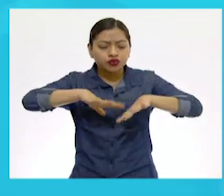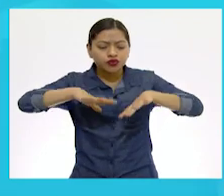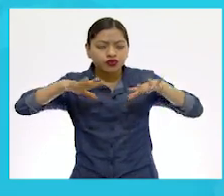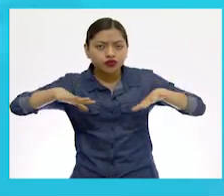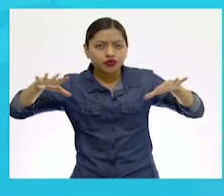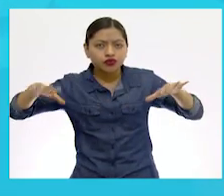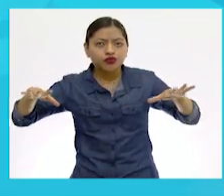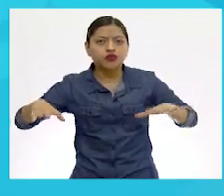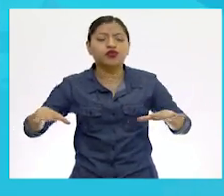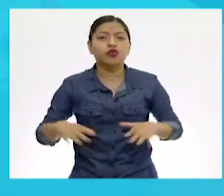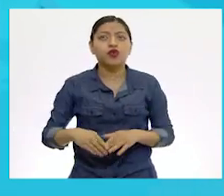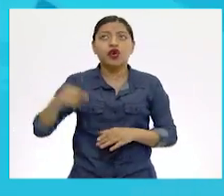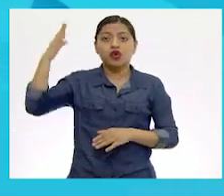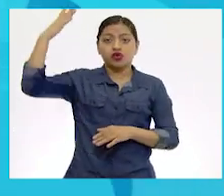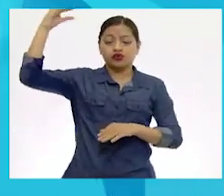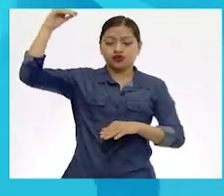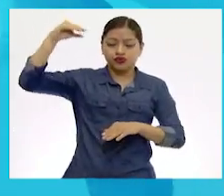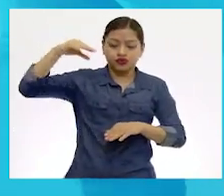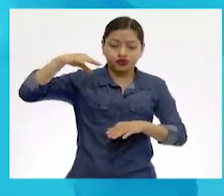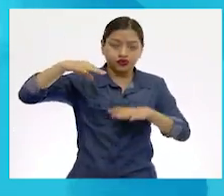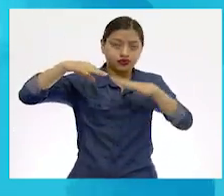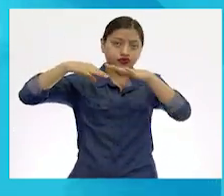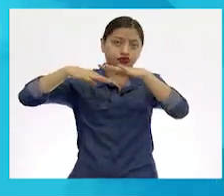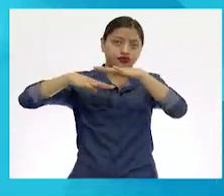la entrada de los rayos del sol.